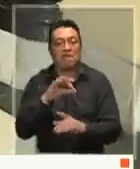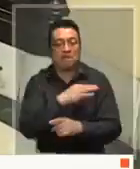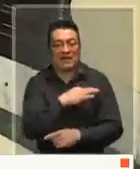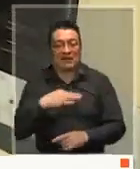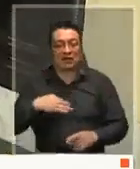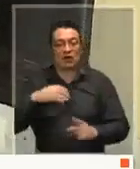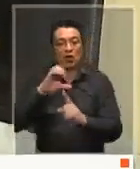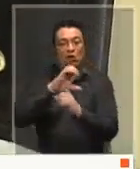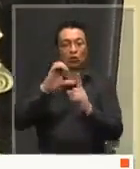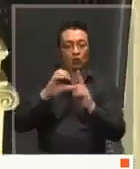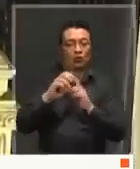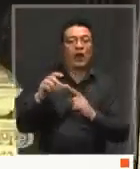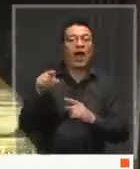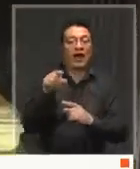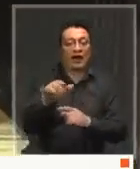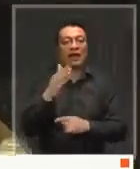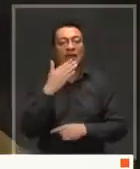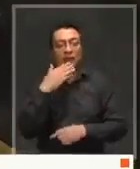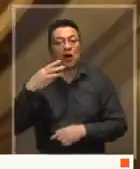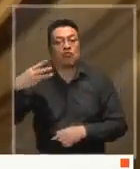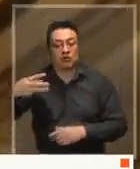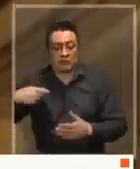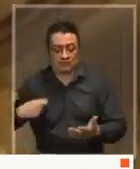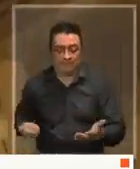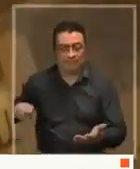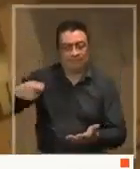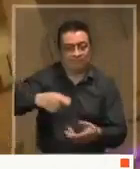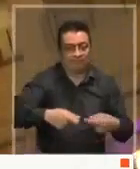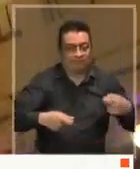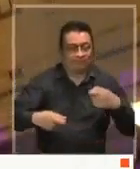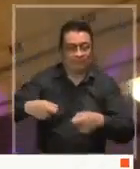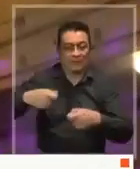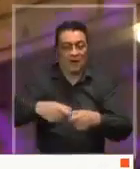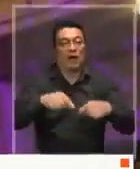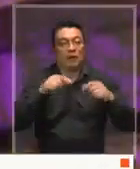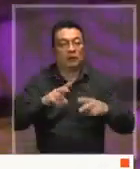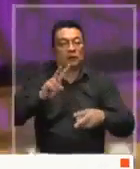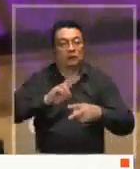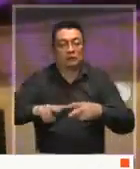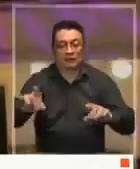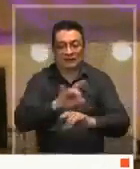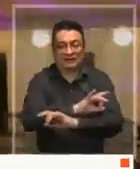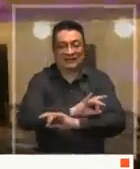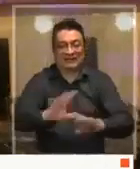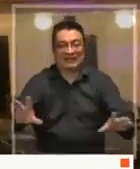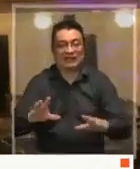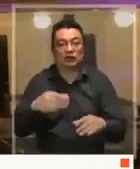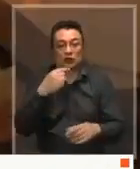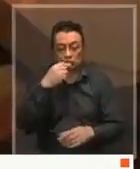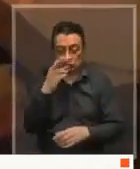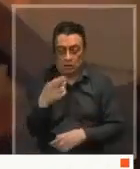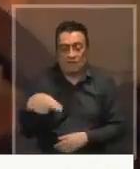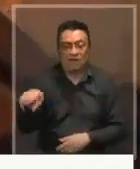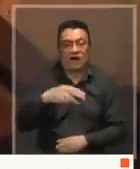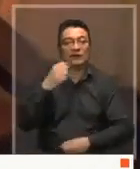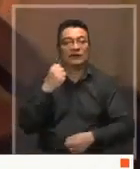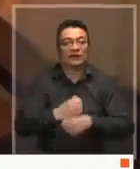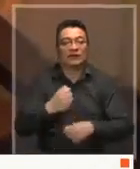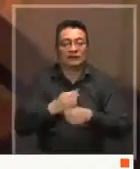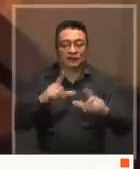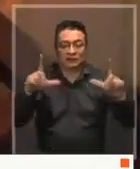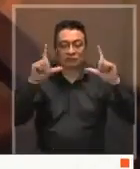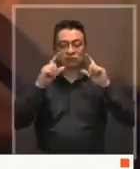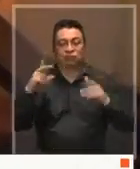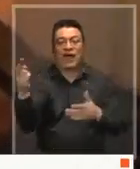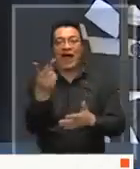las Artes, el Patrimonio y el mismo municipio. Todo para habilitar sus escenarios, ya listos para retomar su labor como vitrina del